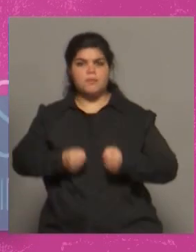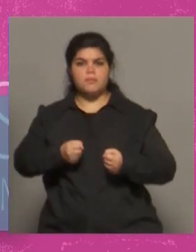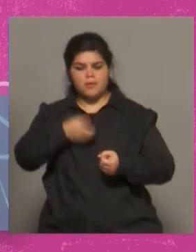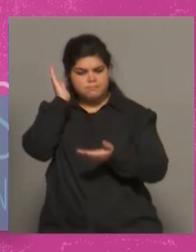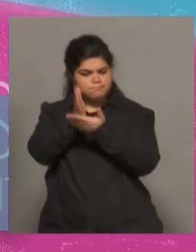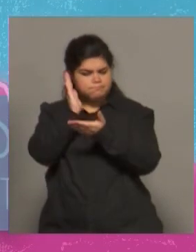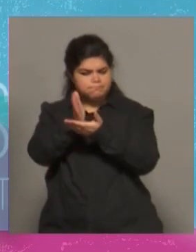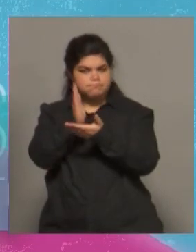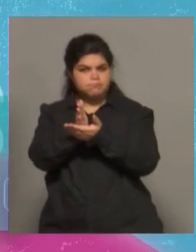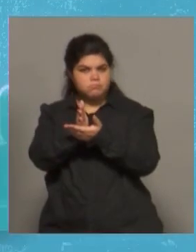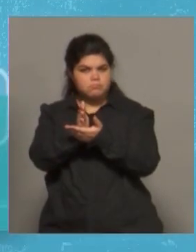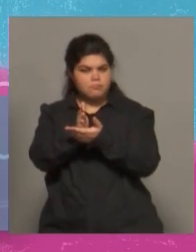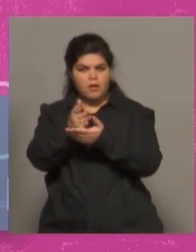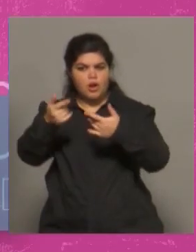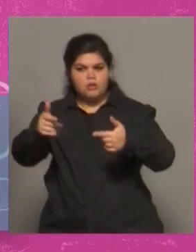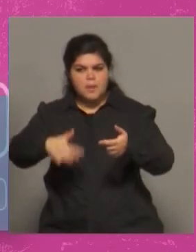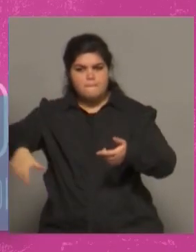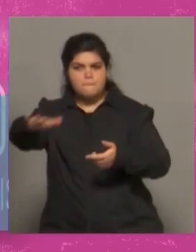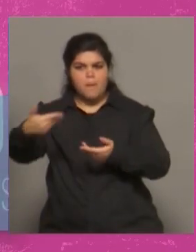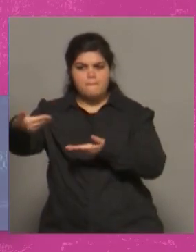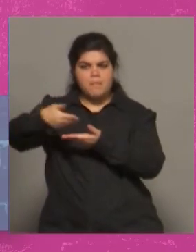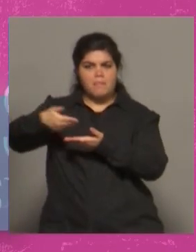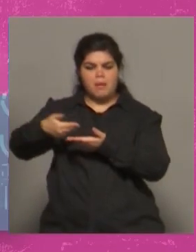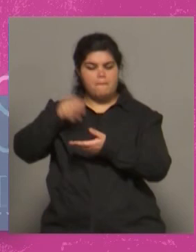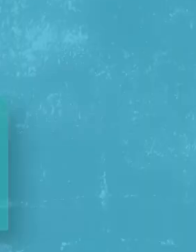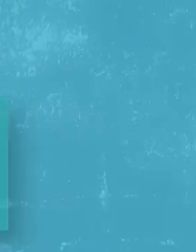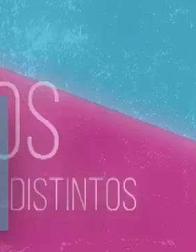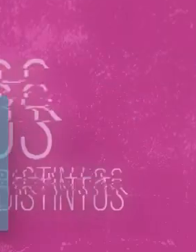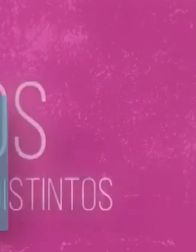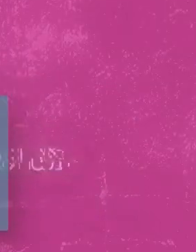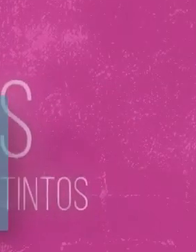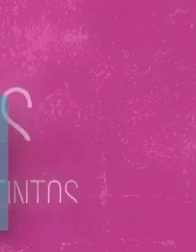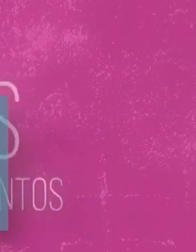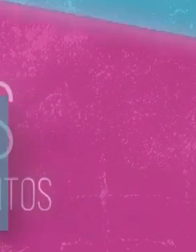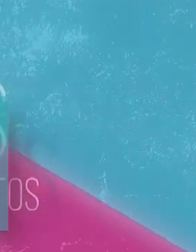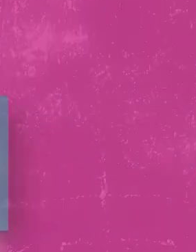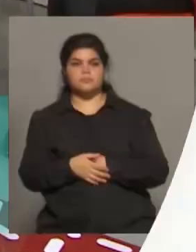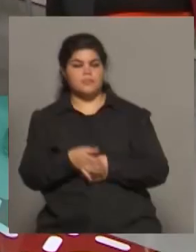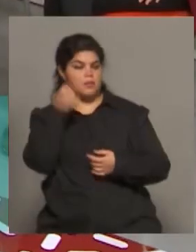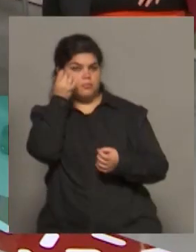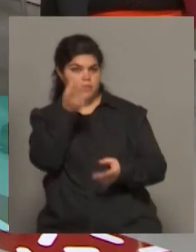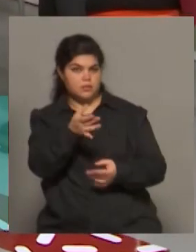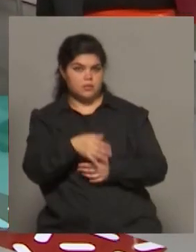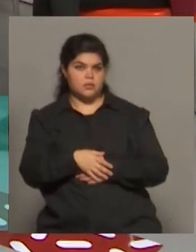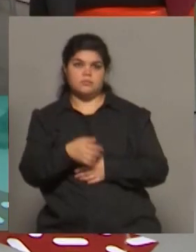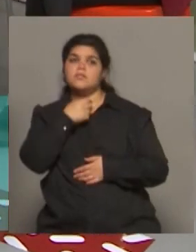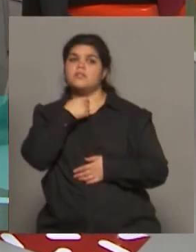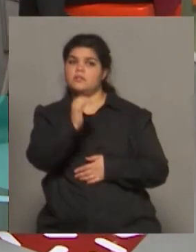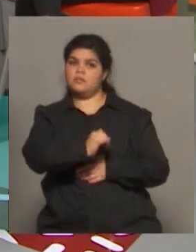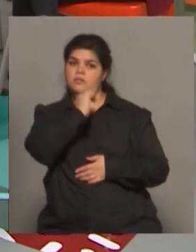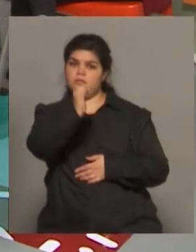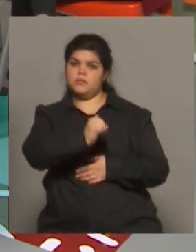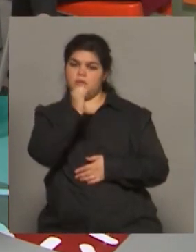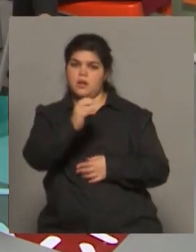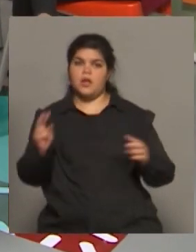realmente la población pide. Disculpa, a mí me gustaría un poco la